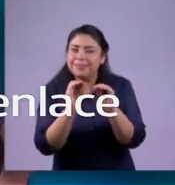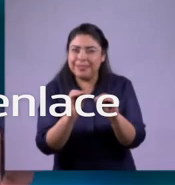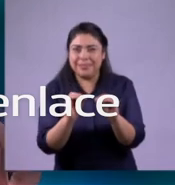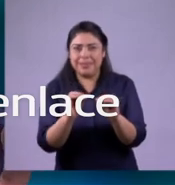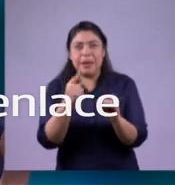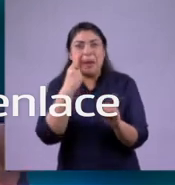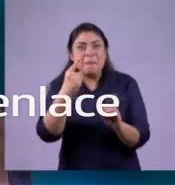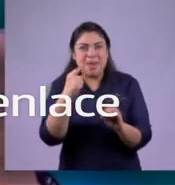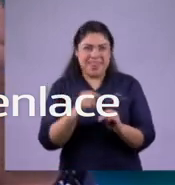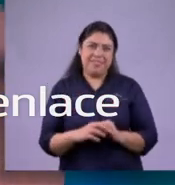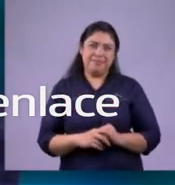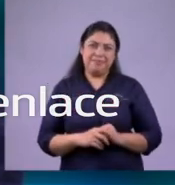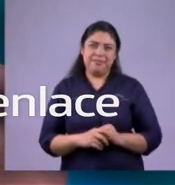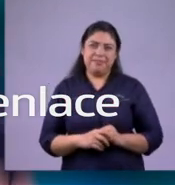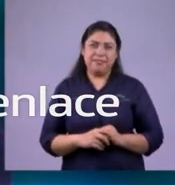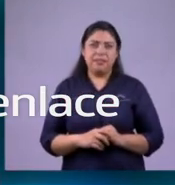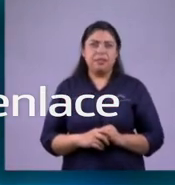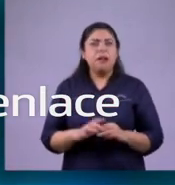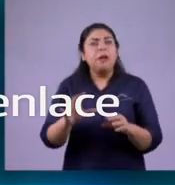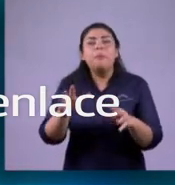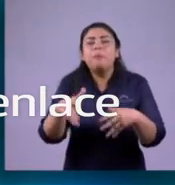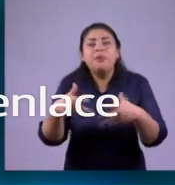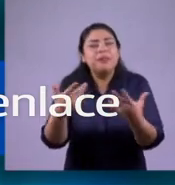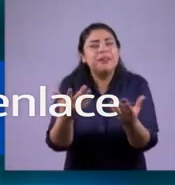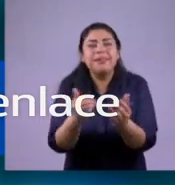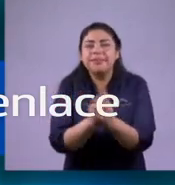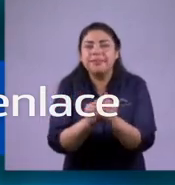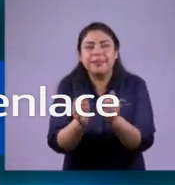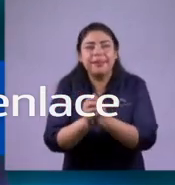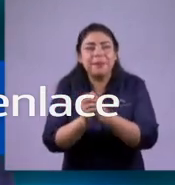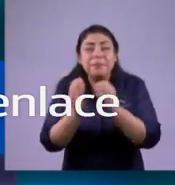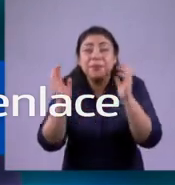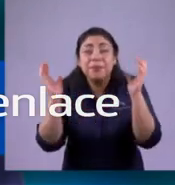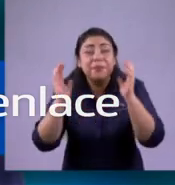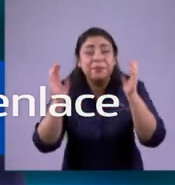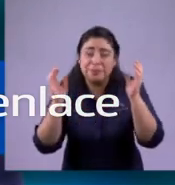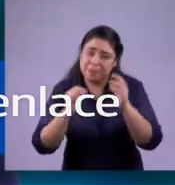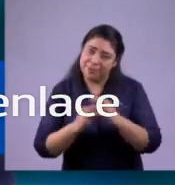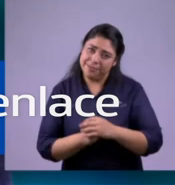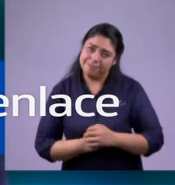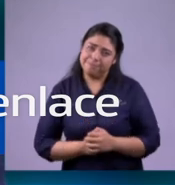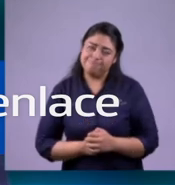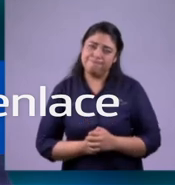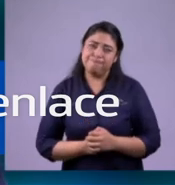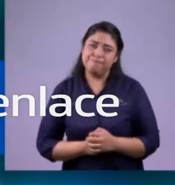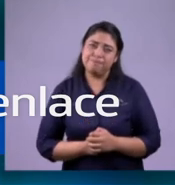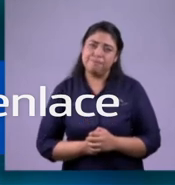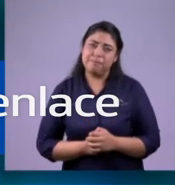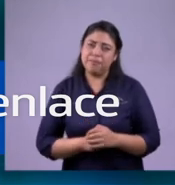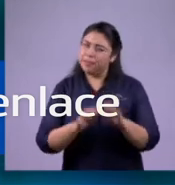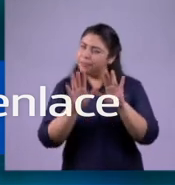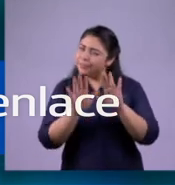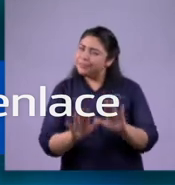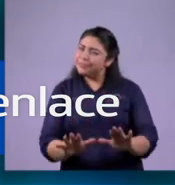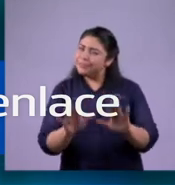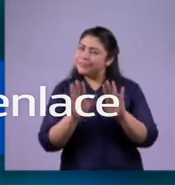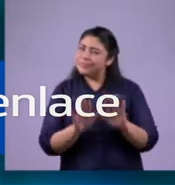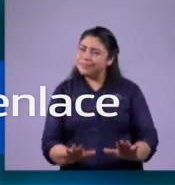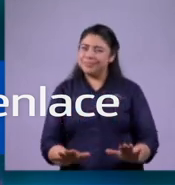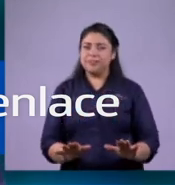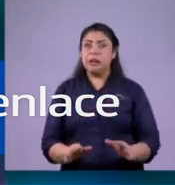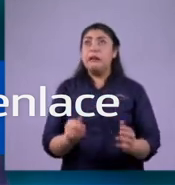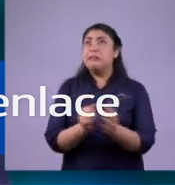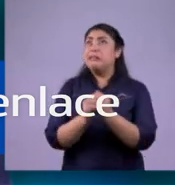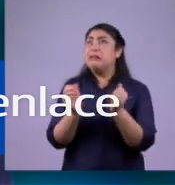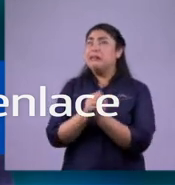grande porque os afa nice más adelante dice no sé a fanning diciendo